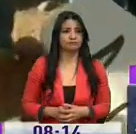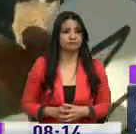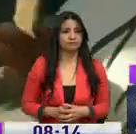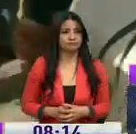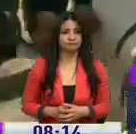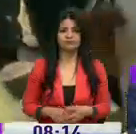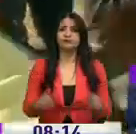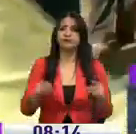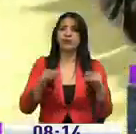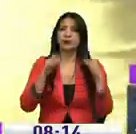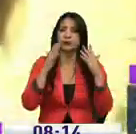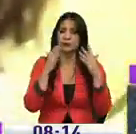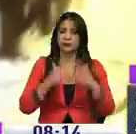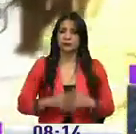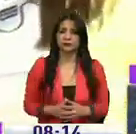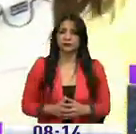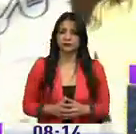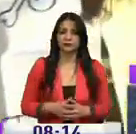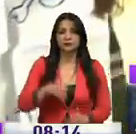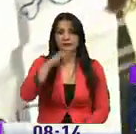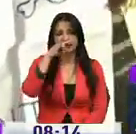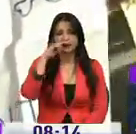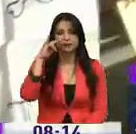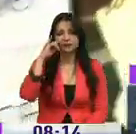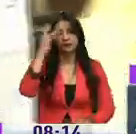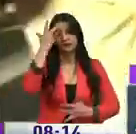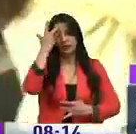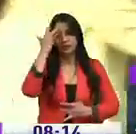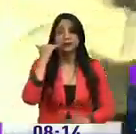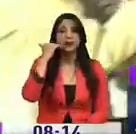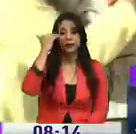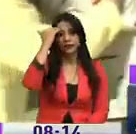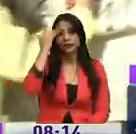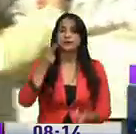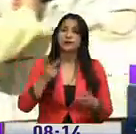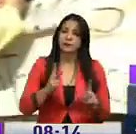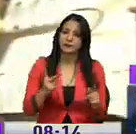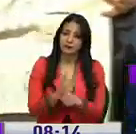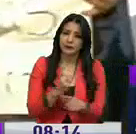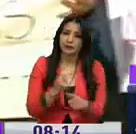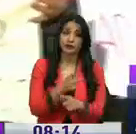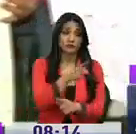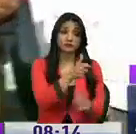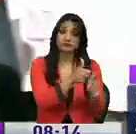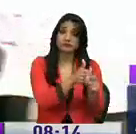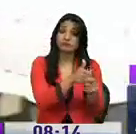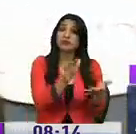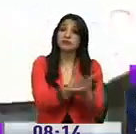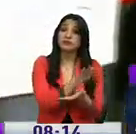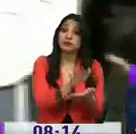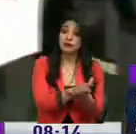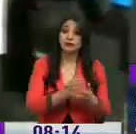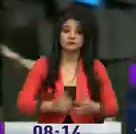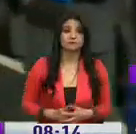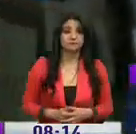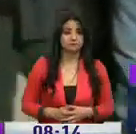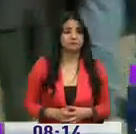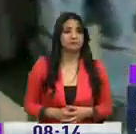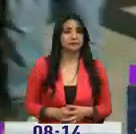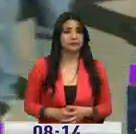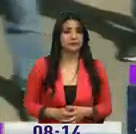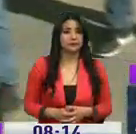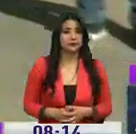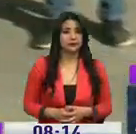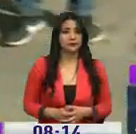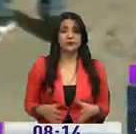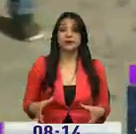el polvo, todo eso para los niños y para nosotros también, y para los niños de la escuela que hay aquí. Y también es un lugar lleno